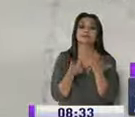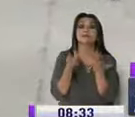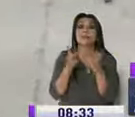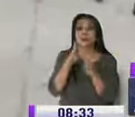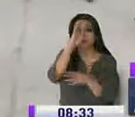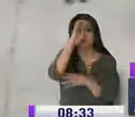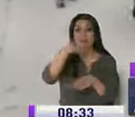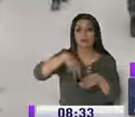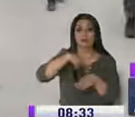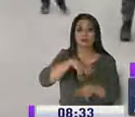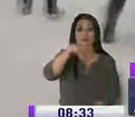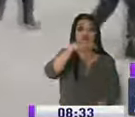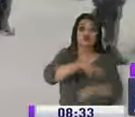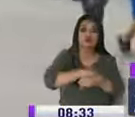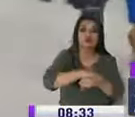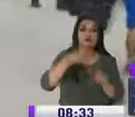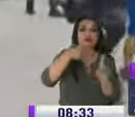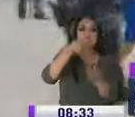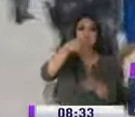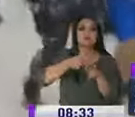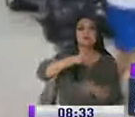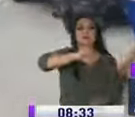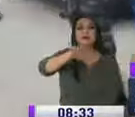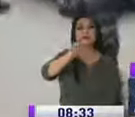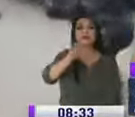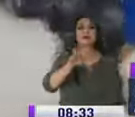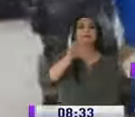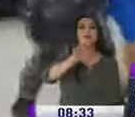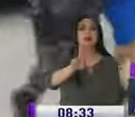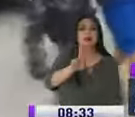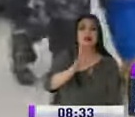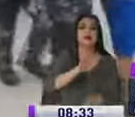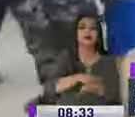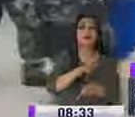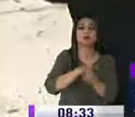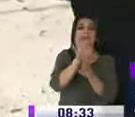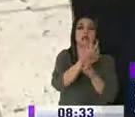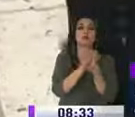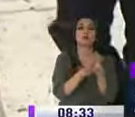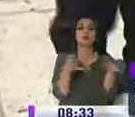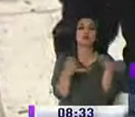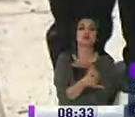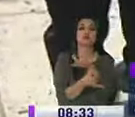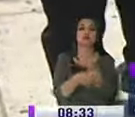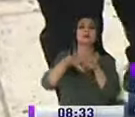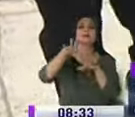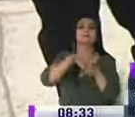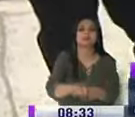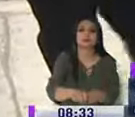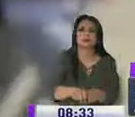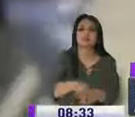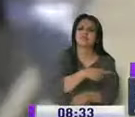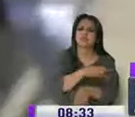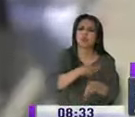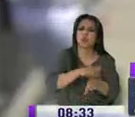los diferentes medios. Este es el detalle en el cual debo reconocer que mi corta